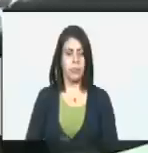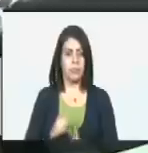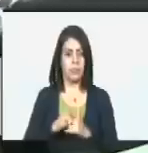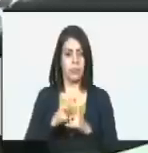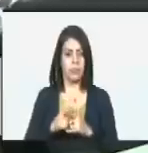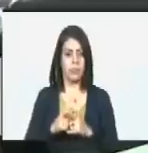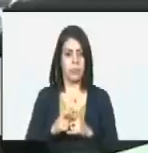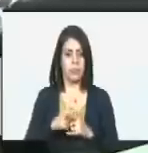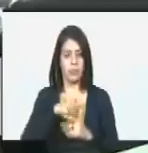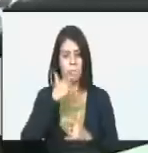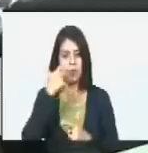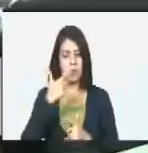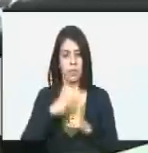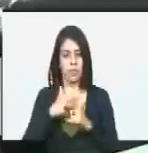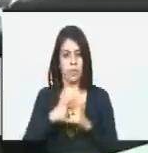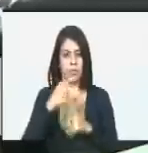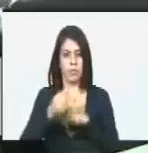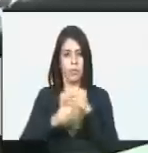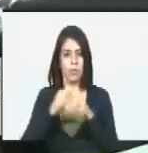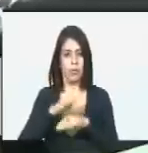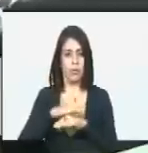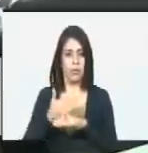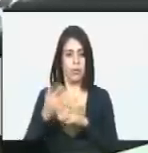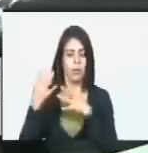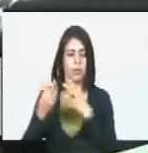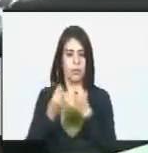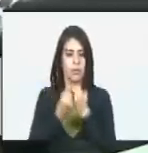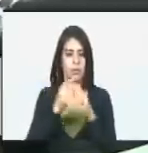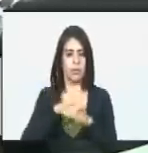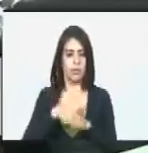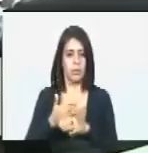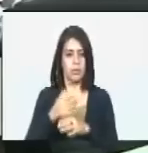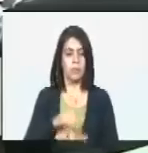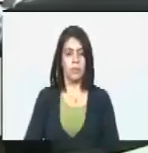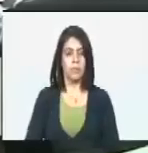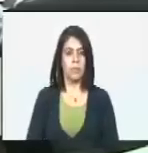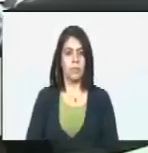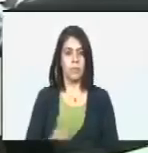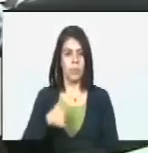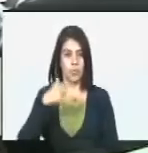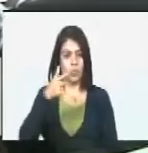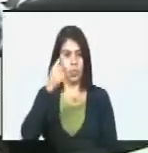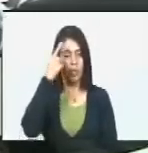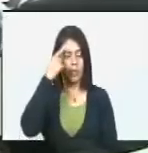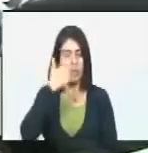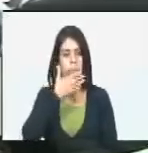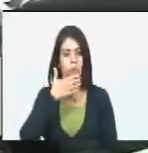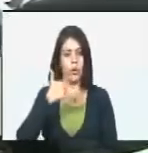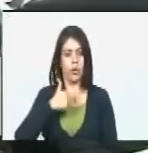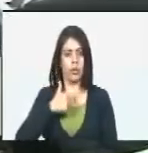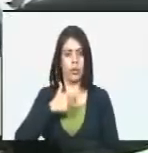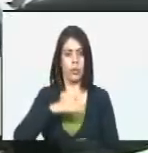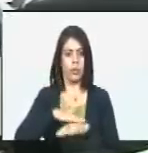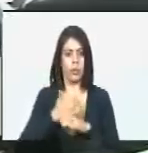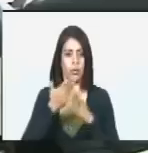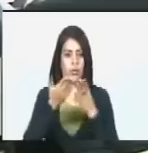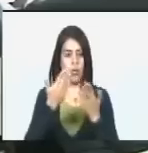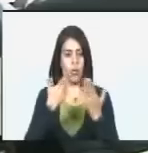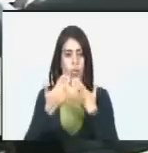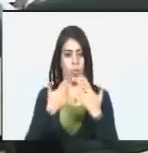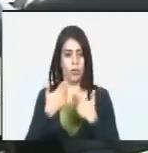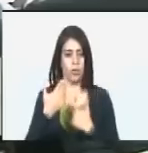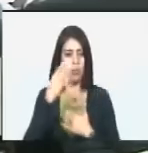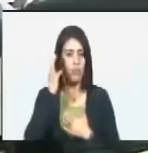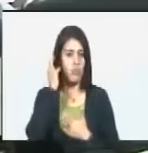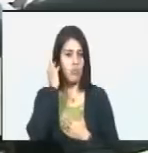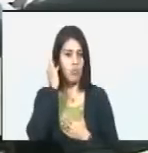La pena tizna cuando estalla, compatriota, y usted lo sabe mejor que yo, porque usted compartió con ella